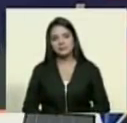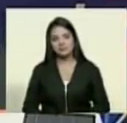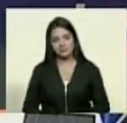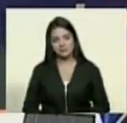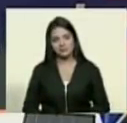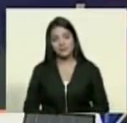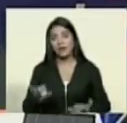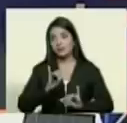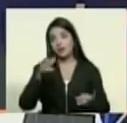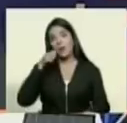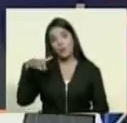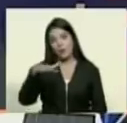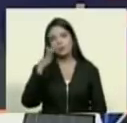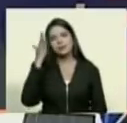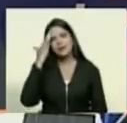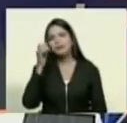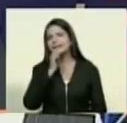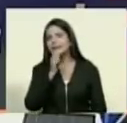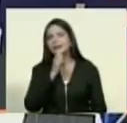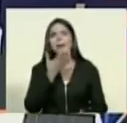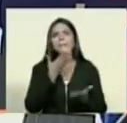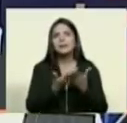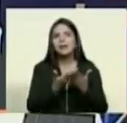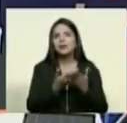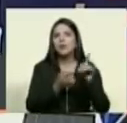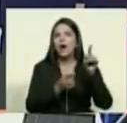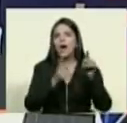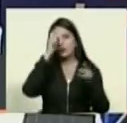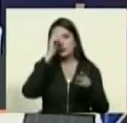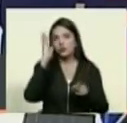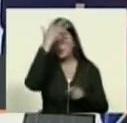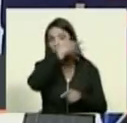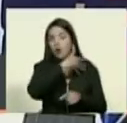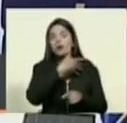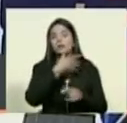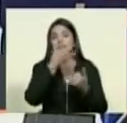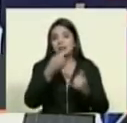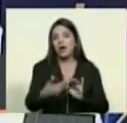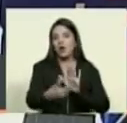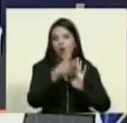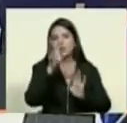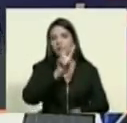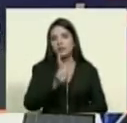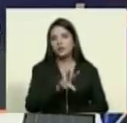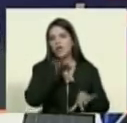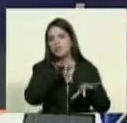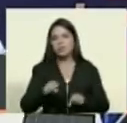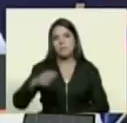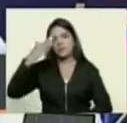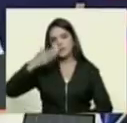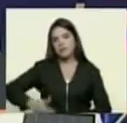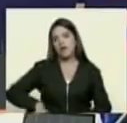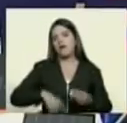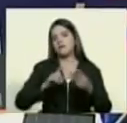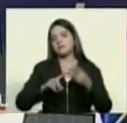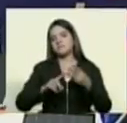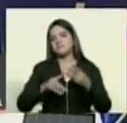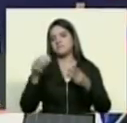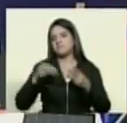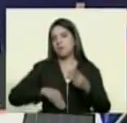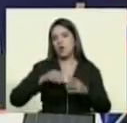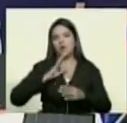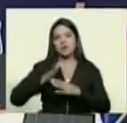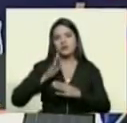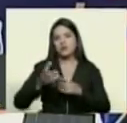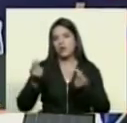Ya el pueblo de Venezuela sabe quién es el que le está pidiendo a Donald Trump que actúe contra Venezuela, que intervenga militarmente, que intervenga con